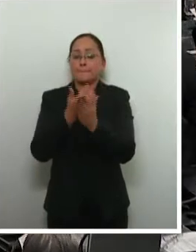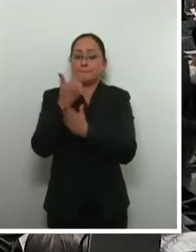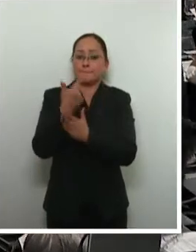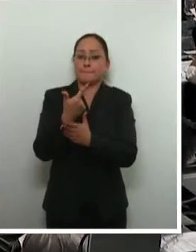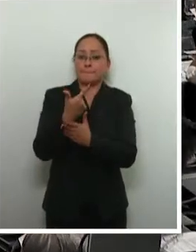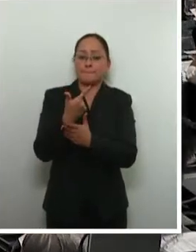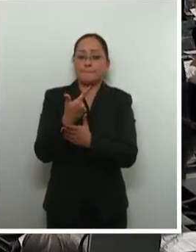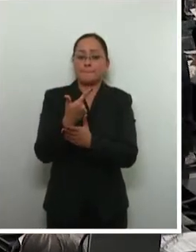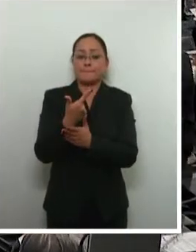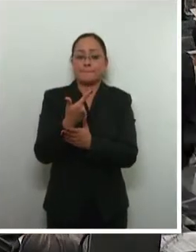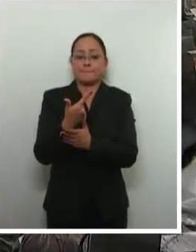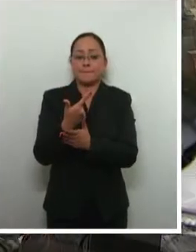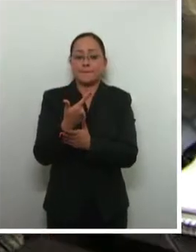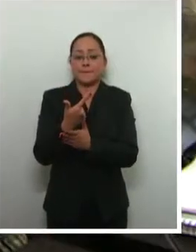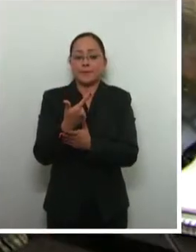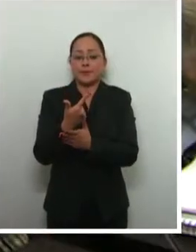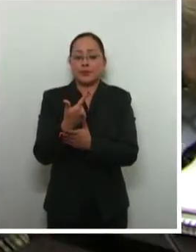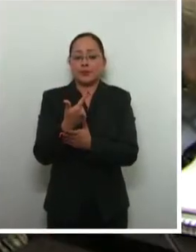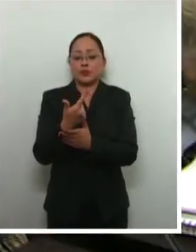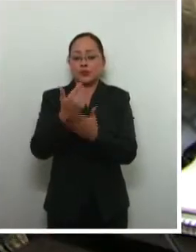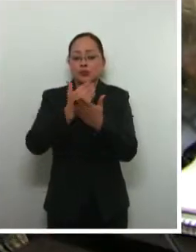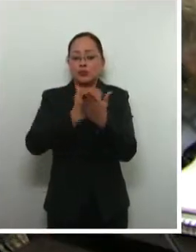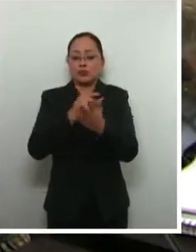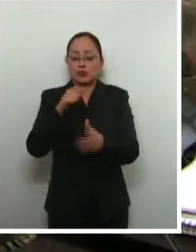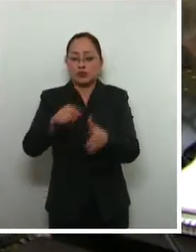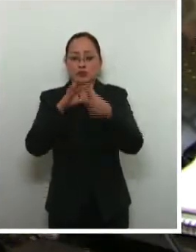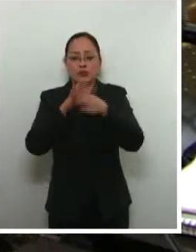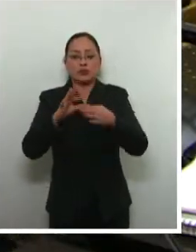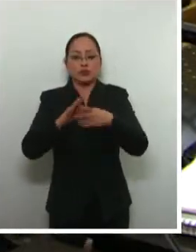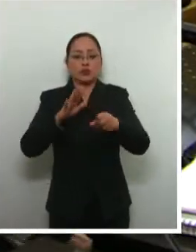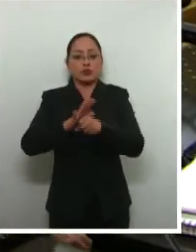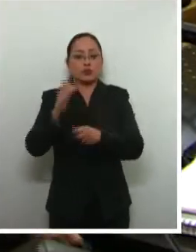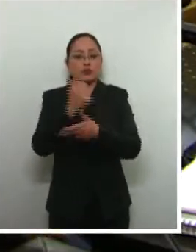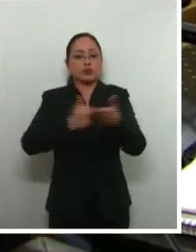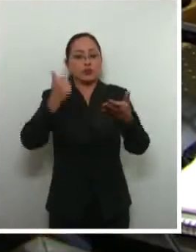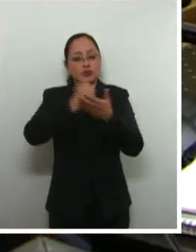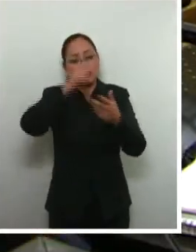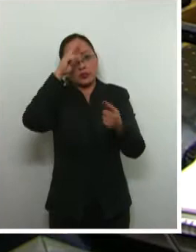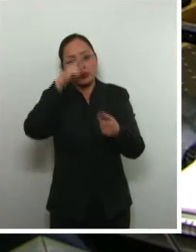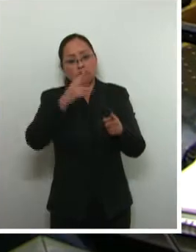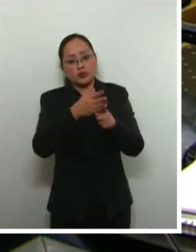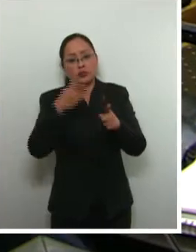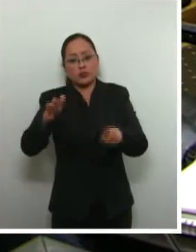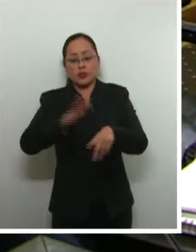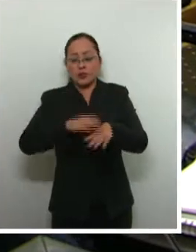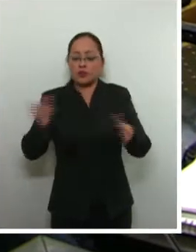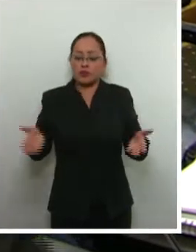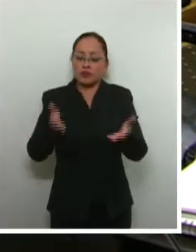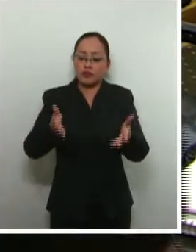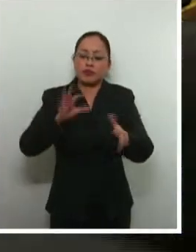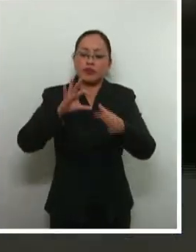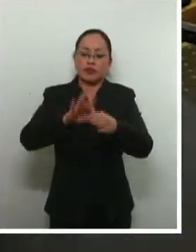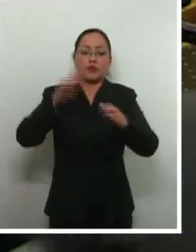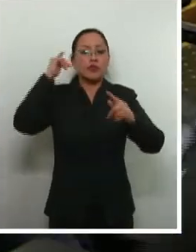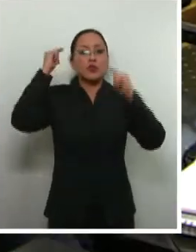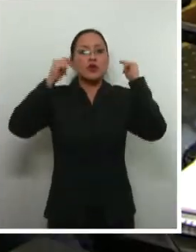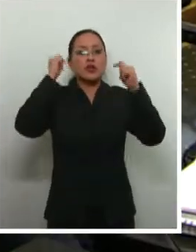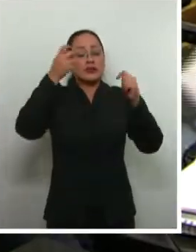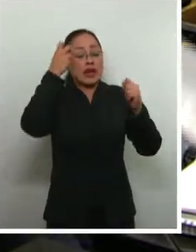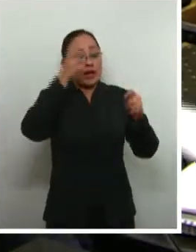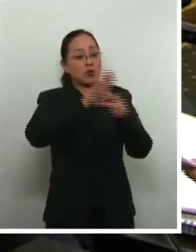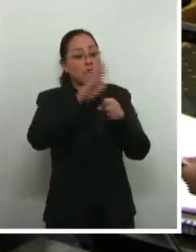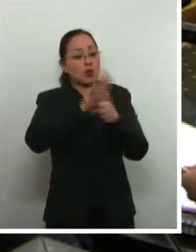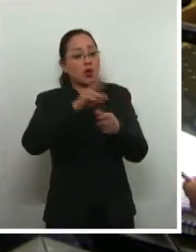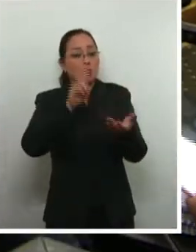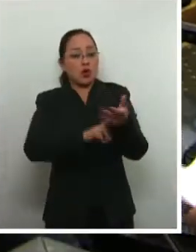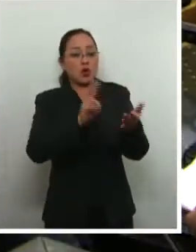7, donde habla de que la Ciudad de México impulsará su vocación turística aprovechando su